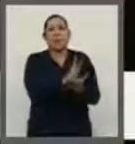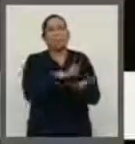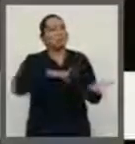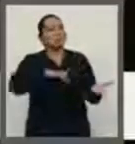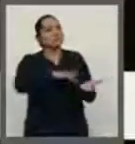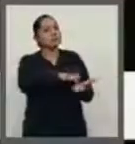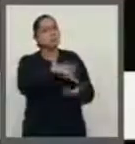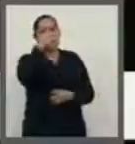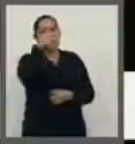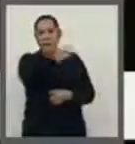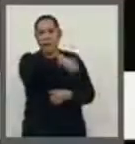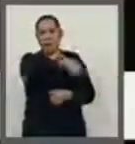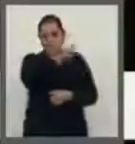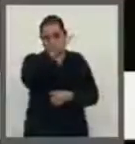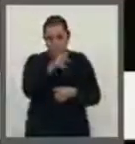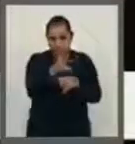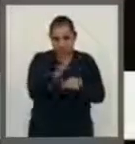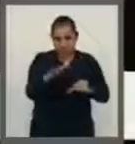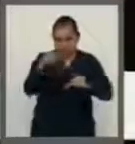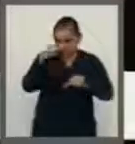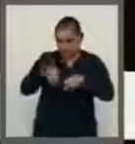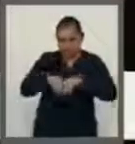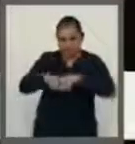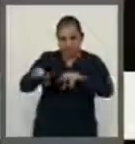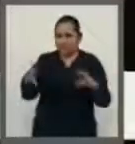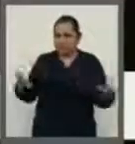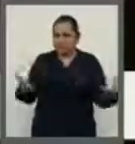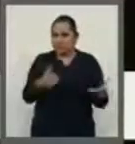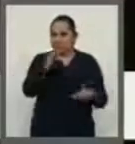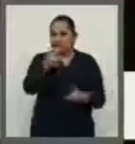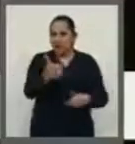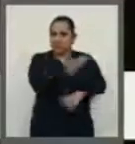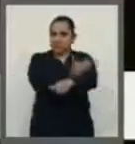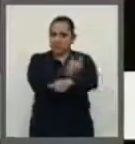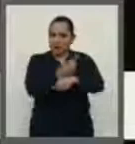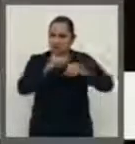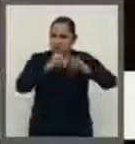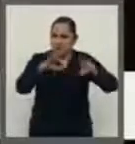y perjudicando al gasto público porque no hay transparencia, rendición de cuentas.